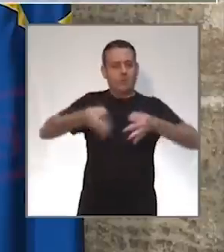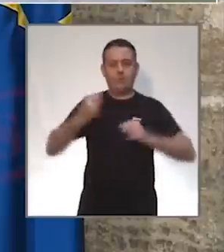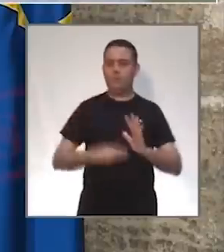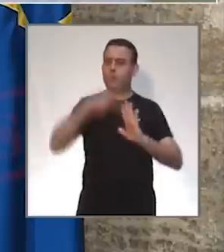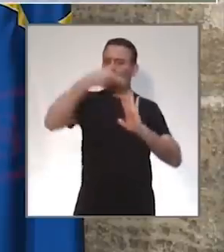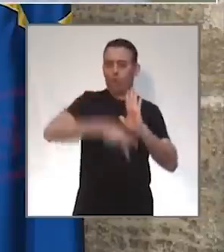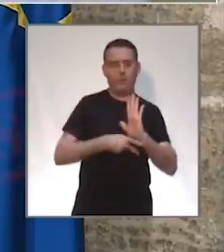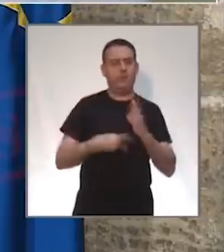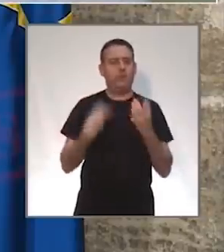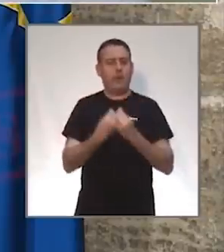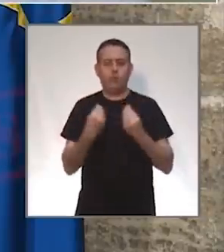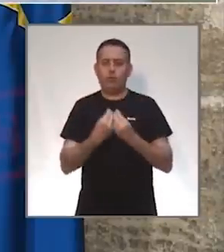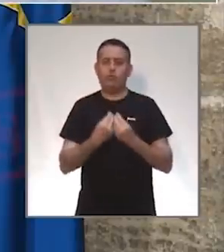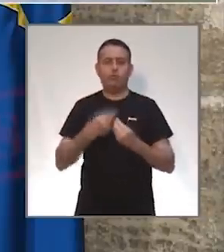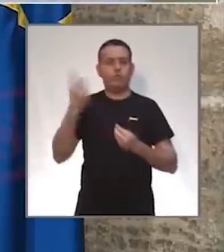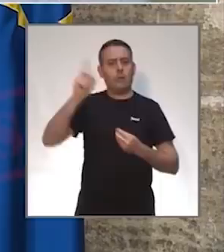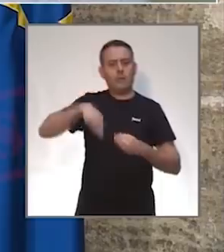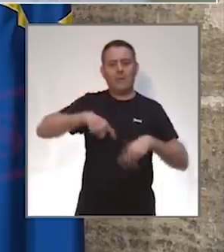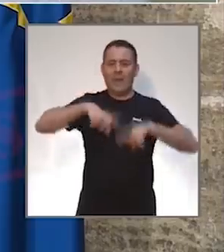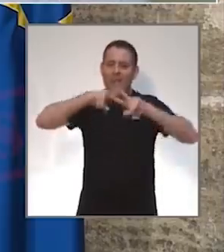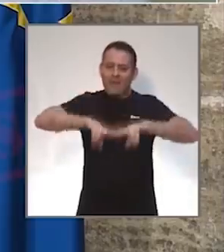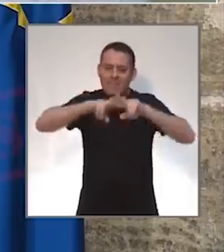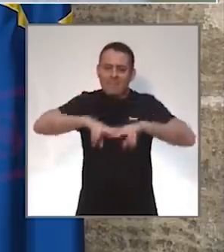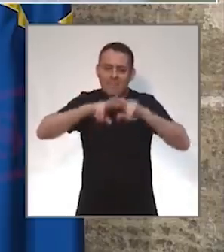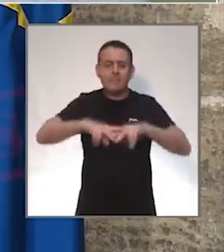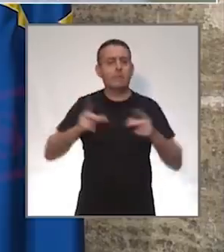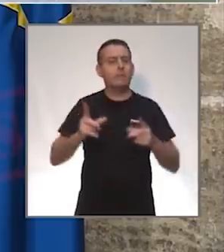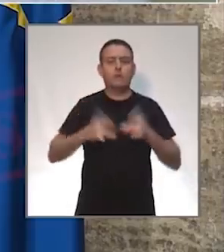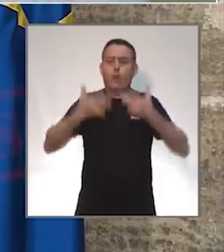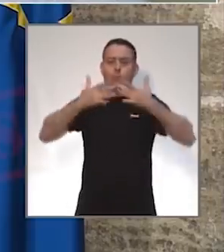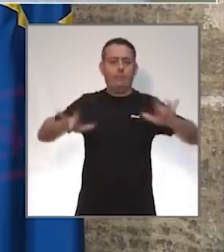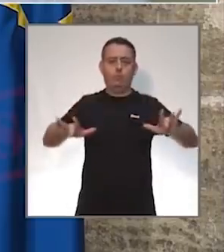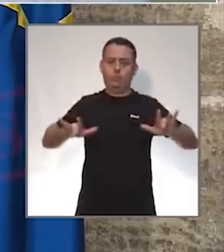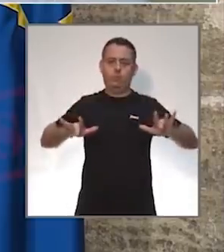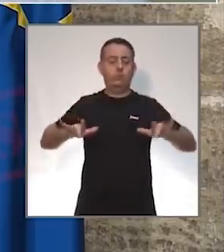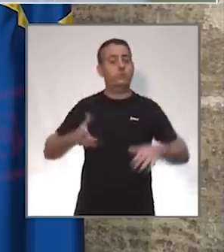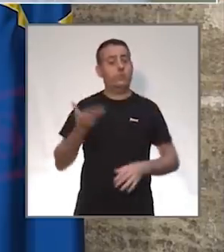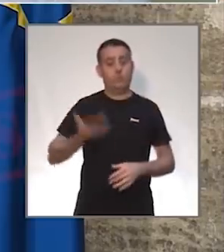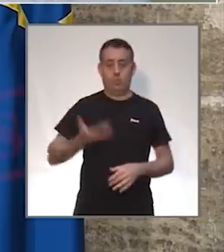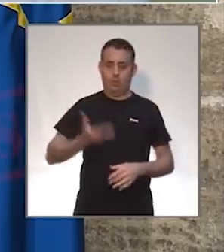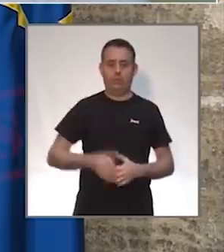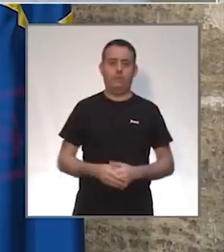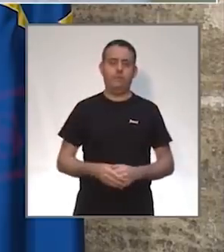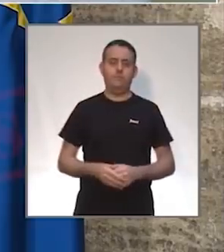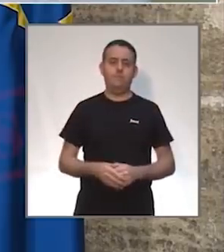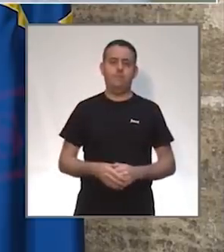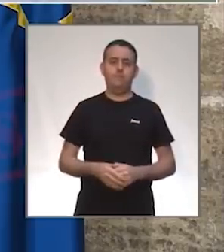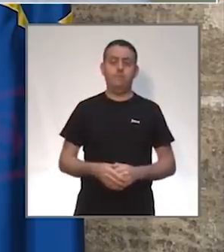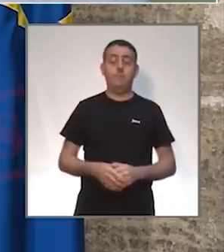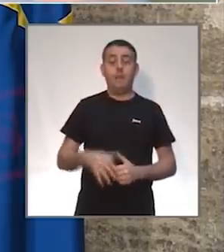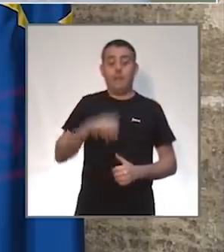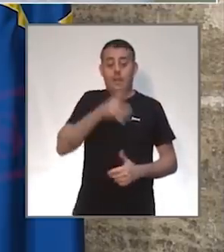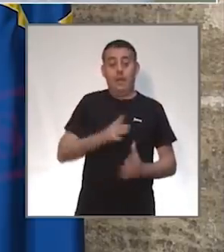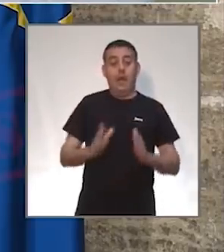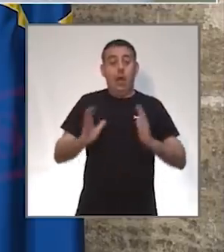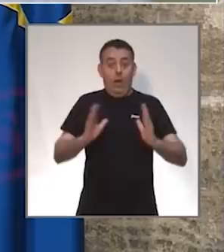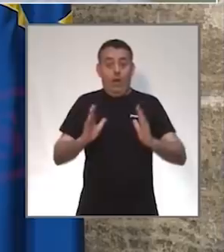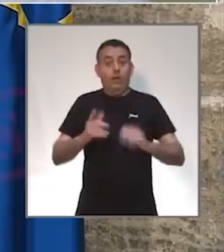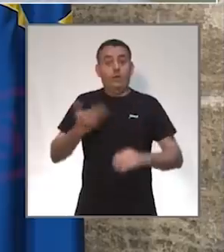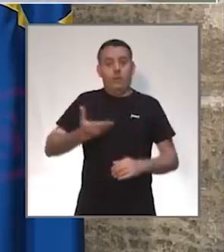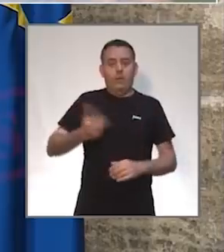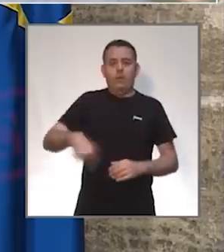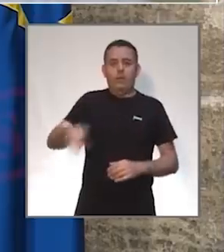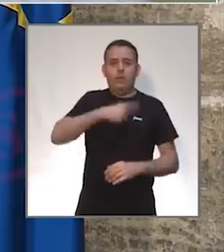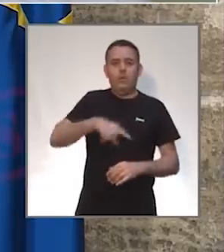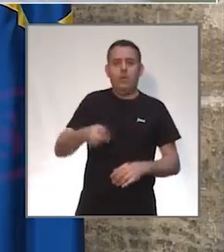tratan, por lo que estamos viendo, de que esa comisión sea una mera declaración de voluntad que hablemos del cambio climático,